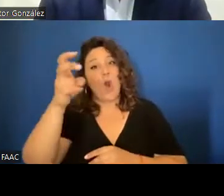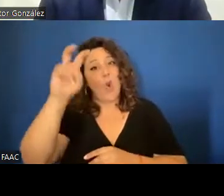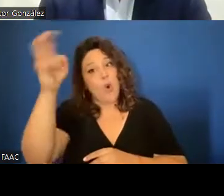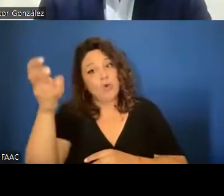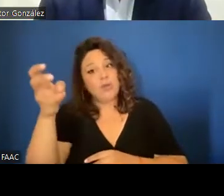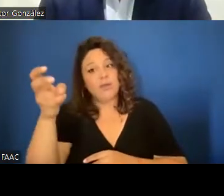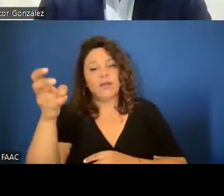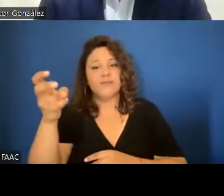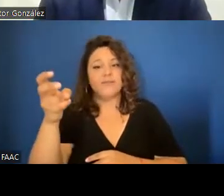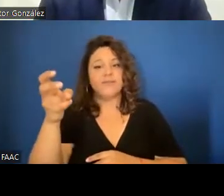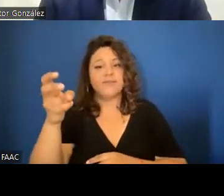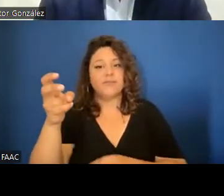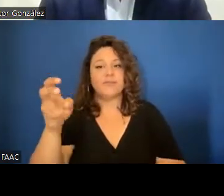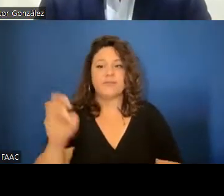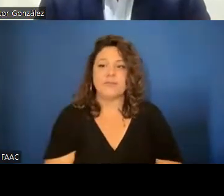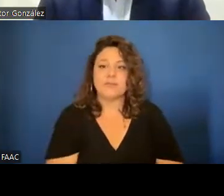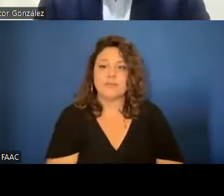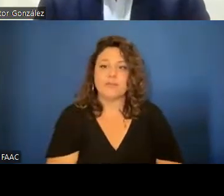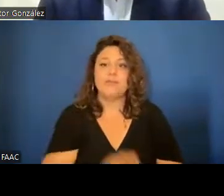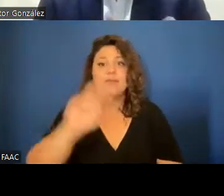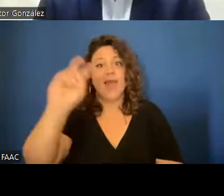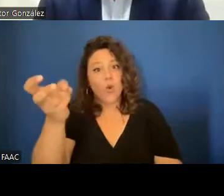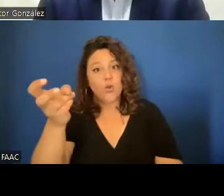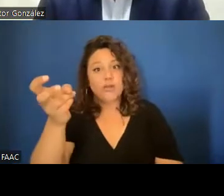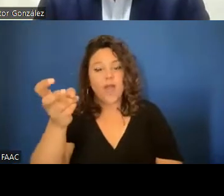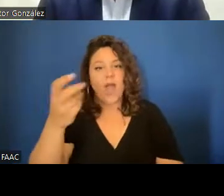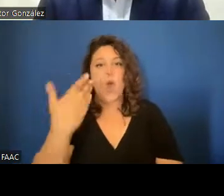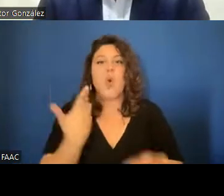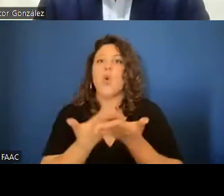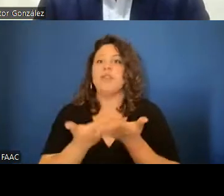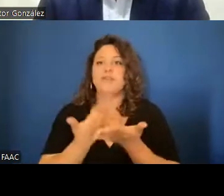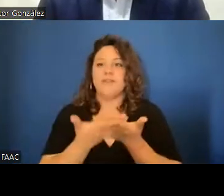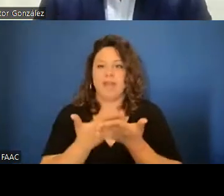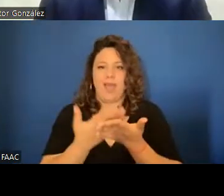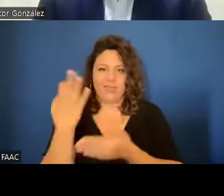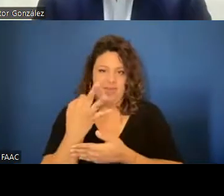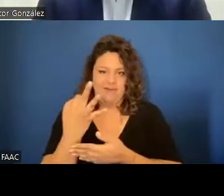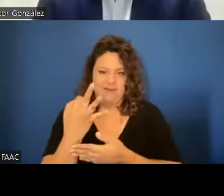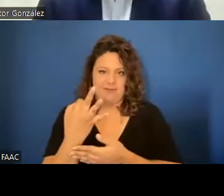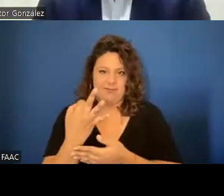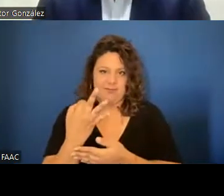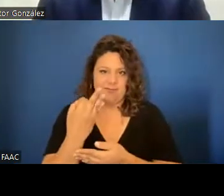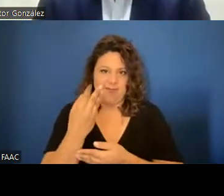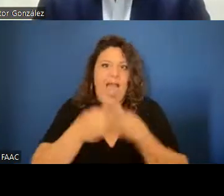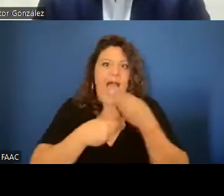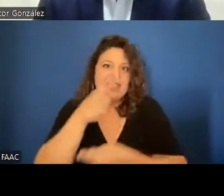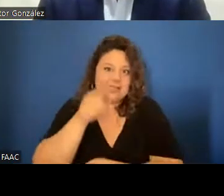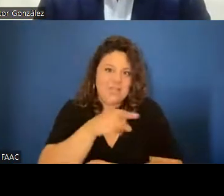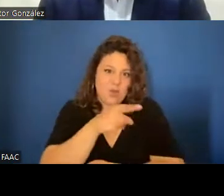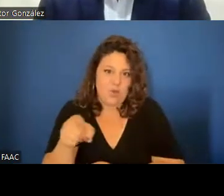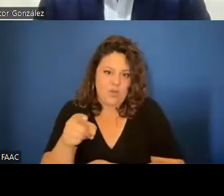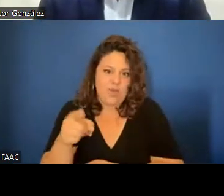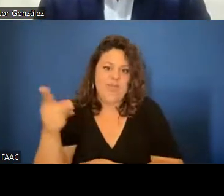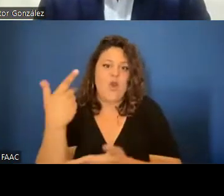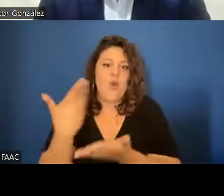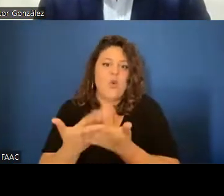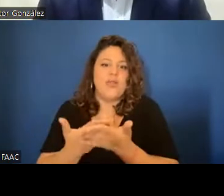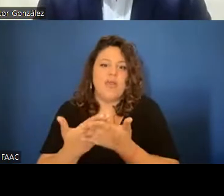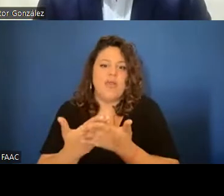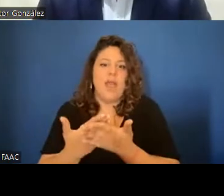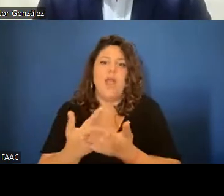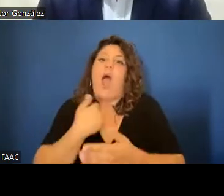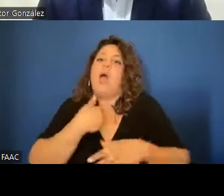persona con discapacidad. Por supuesto, encontramos una heterogeneidad de situaciones y de contextos que algunas